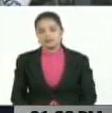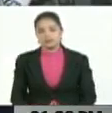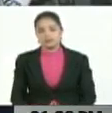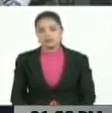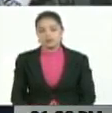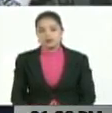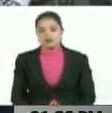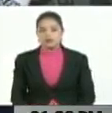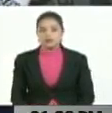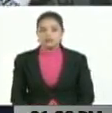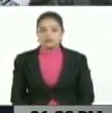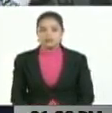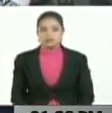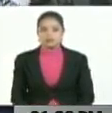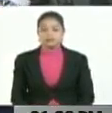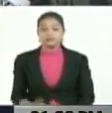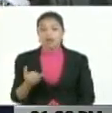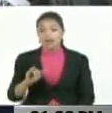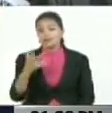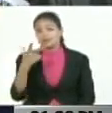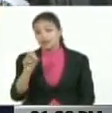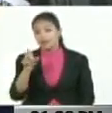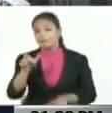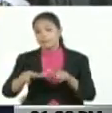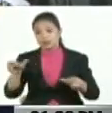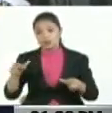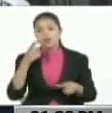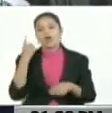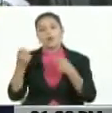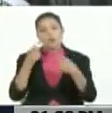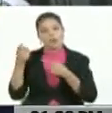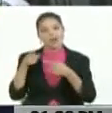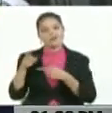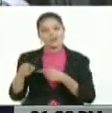De quienes detenidos, 30 de ellos tienen antecedentes penales.